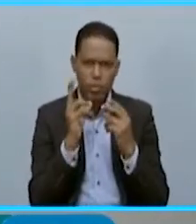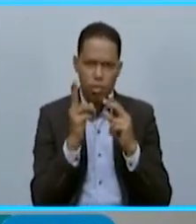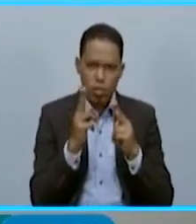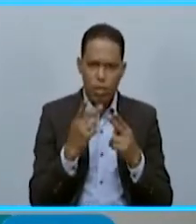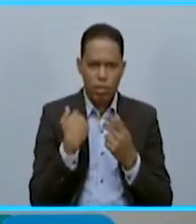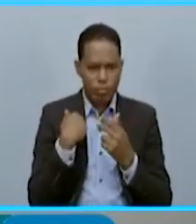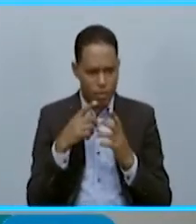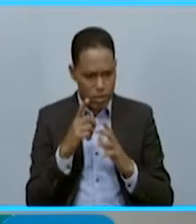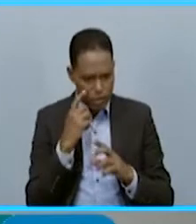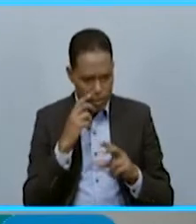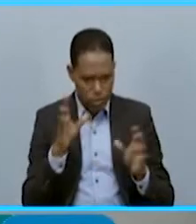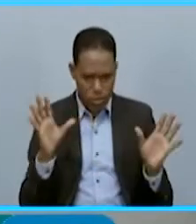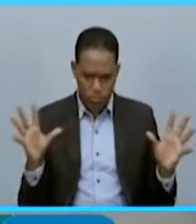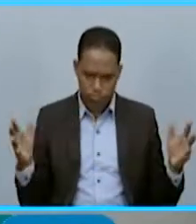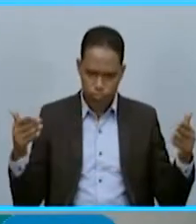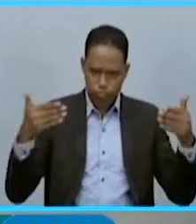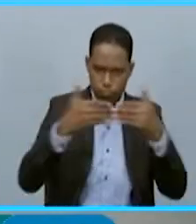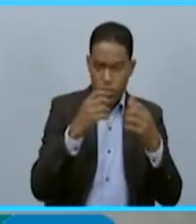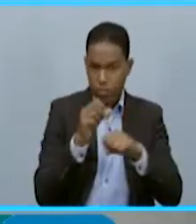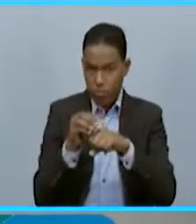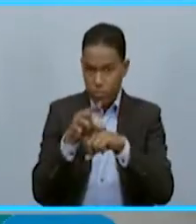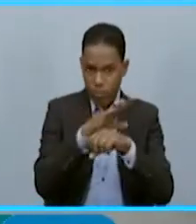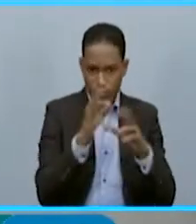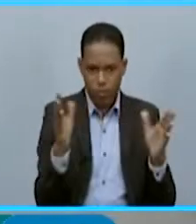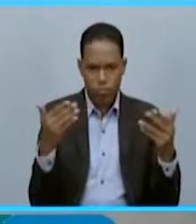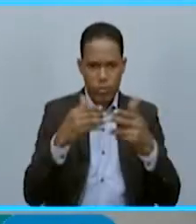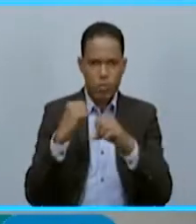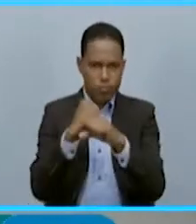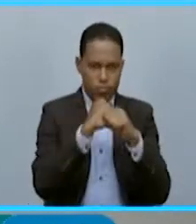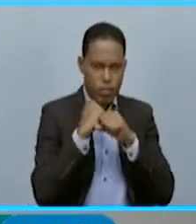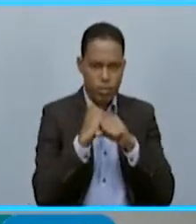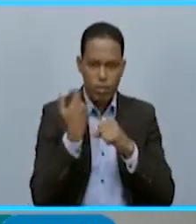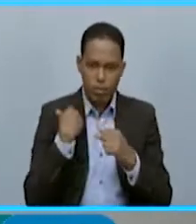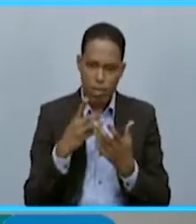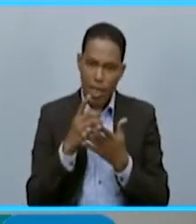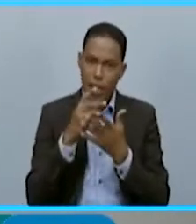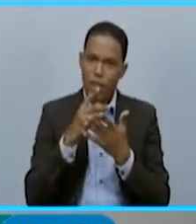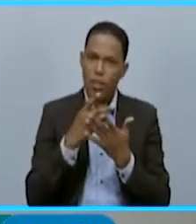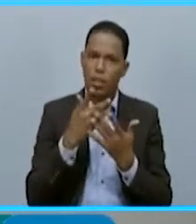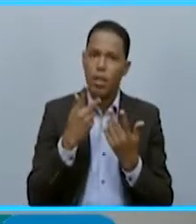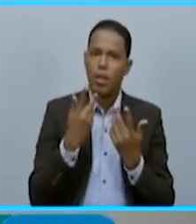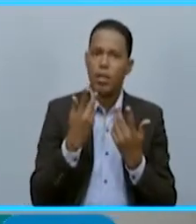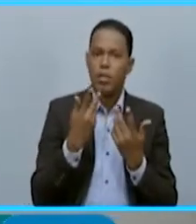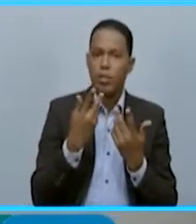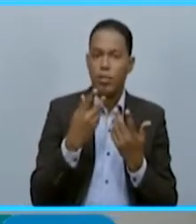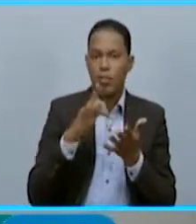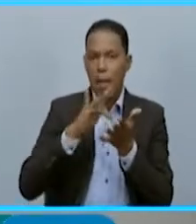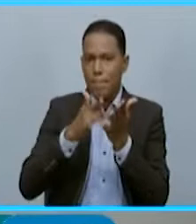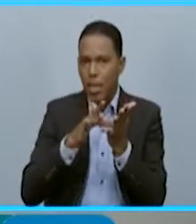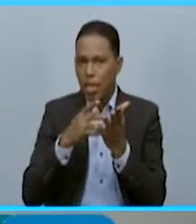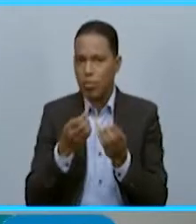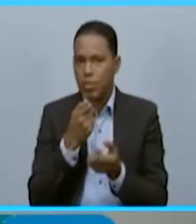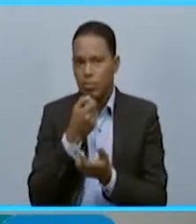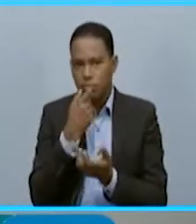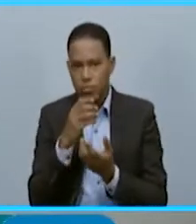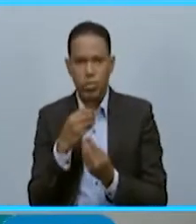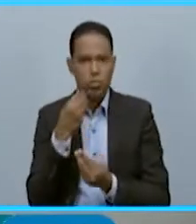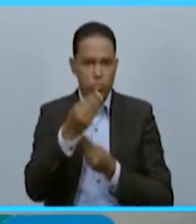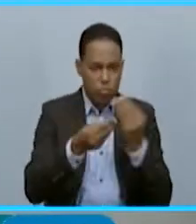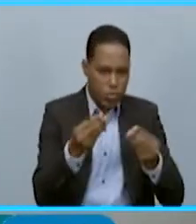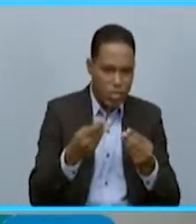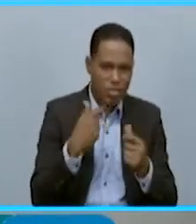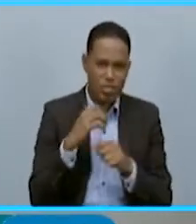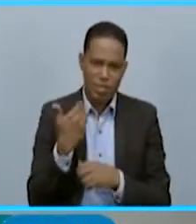se hizo el cerco epidemiológico se le dio tratamiento pero ella tiene muchas otras enfermedades tiene